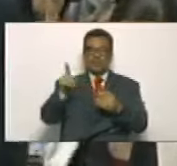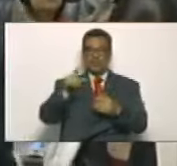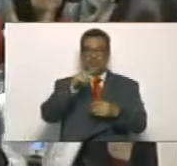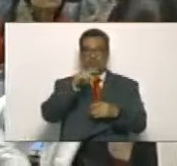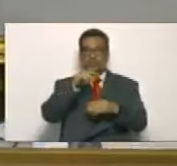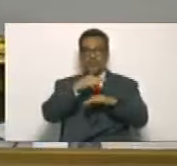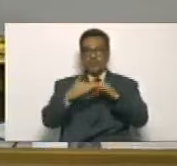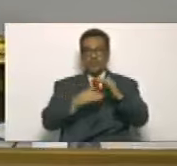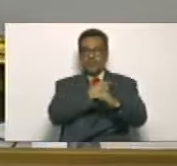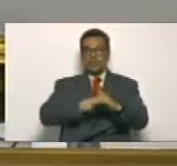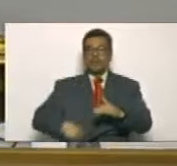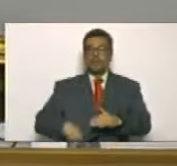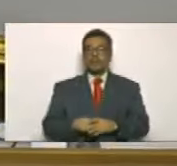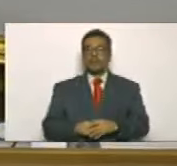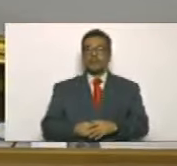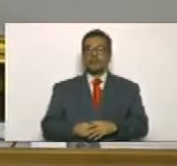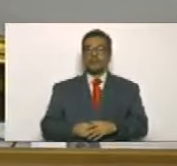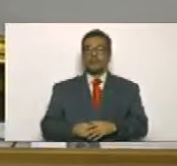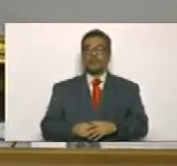presidente.